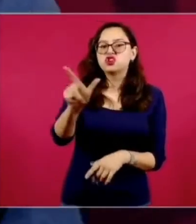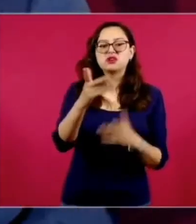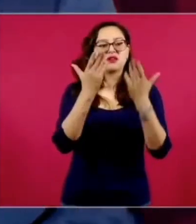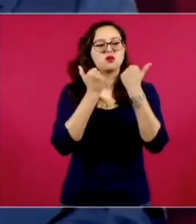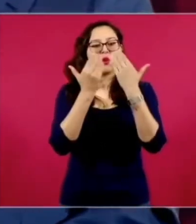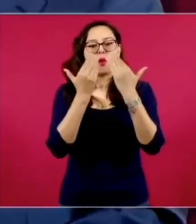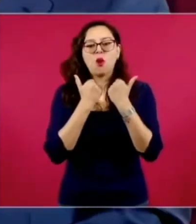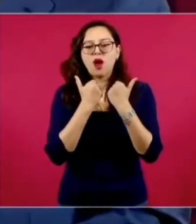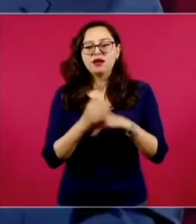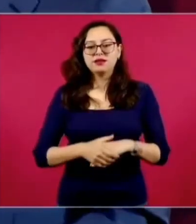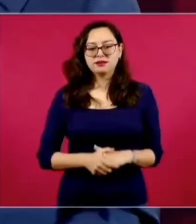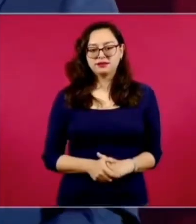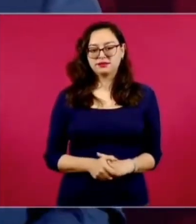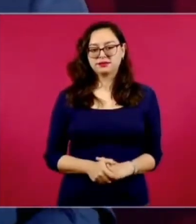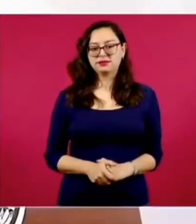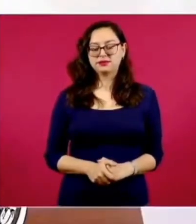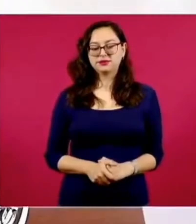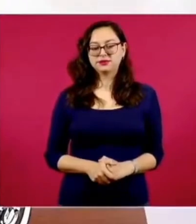Entonces,